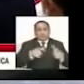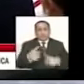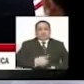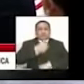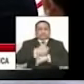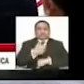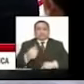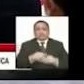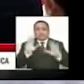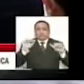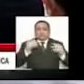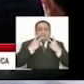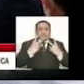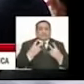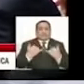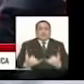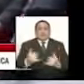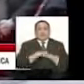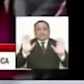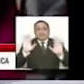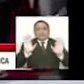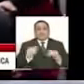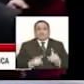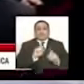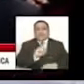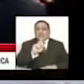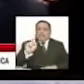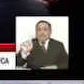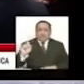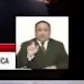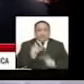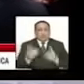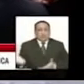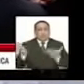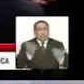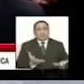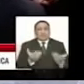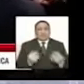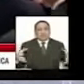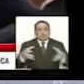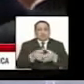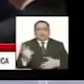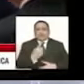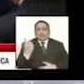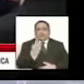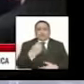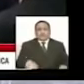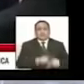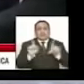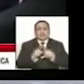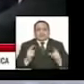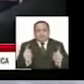o su gabinete está marcado por una tendencia determinada. Vamos a ver si recoge lo que él ha dicho en su